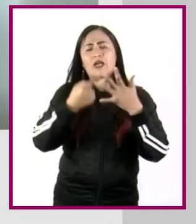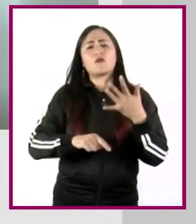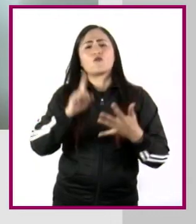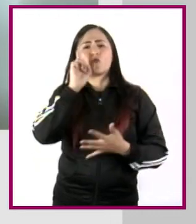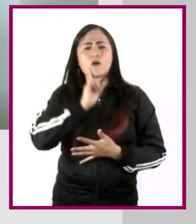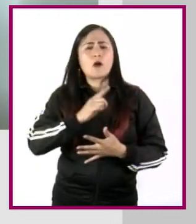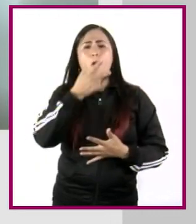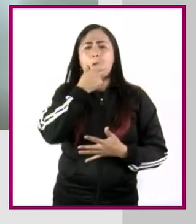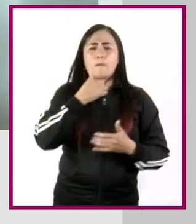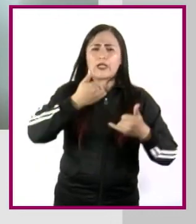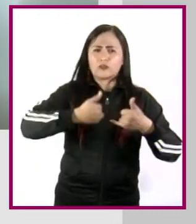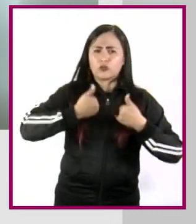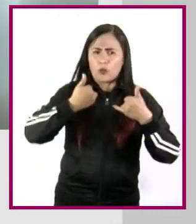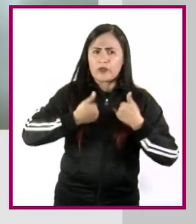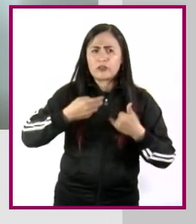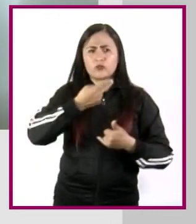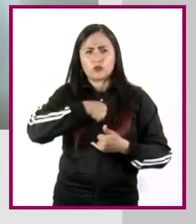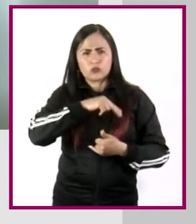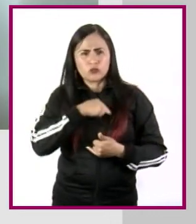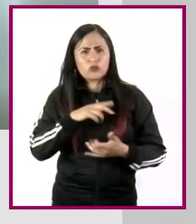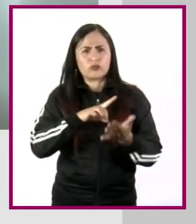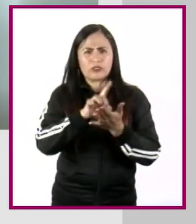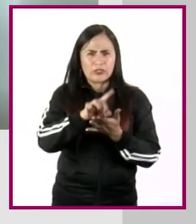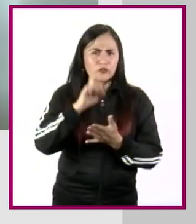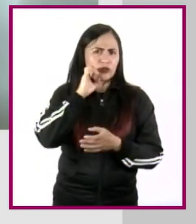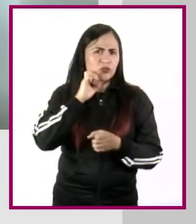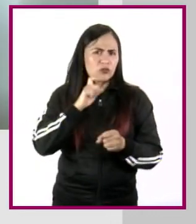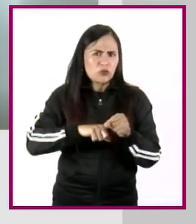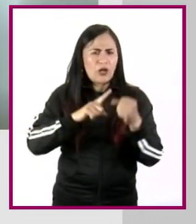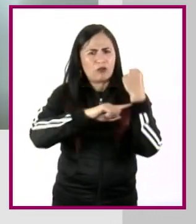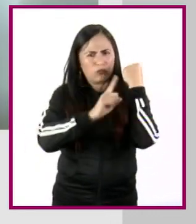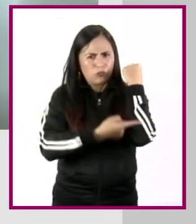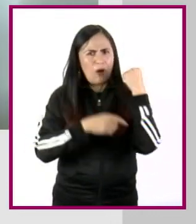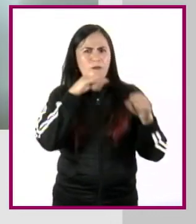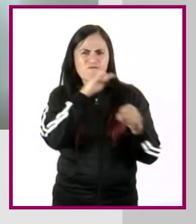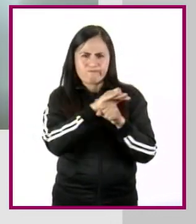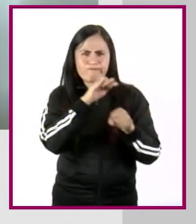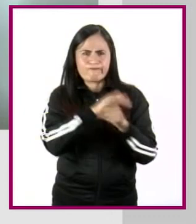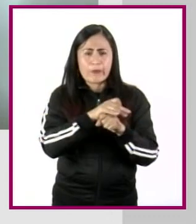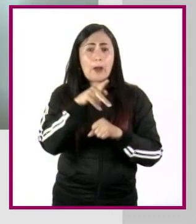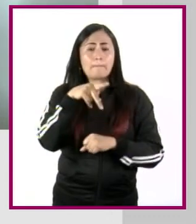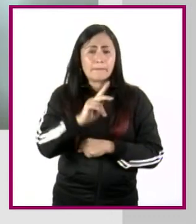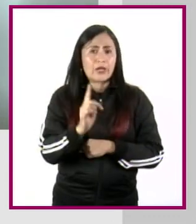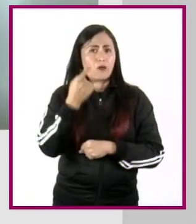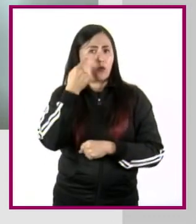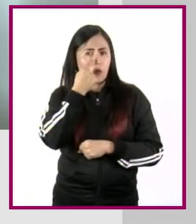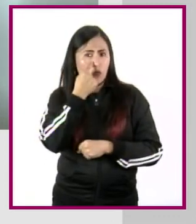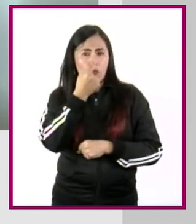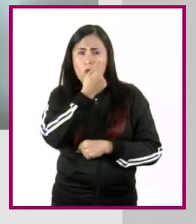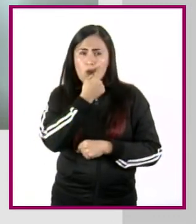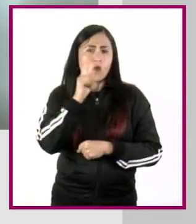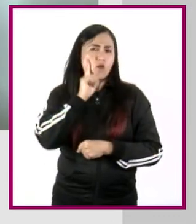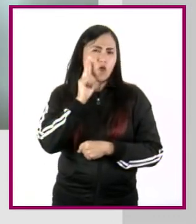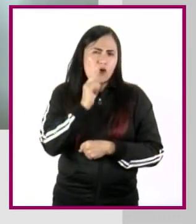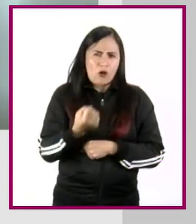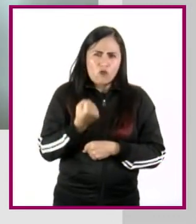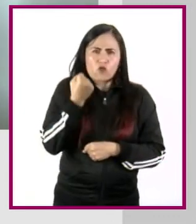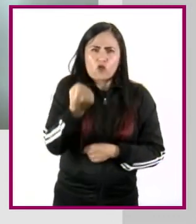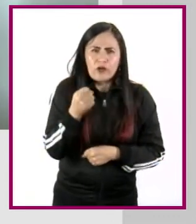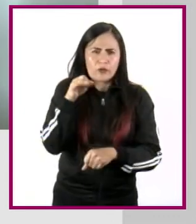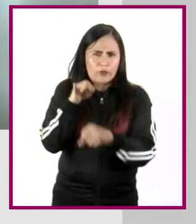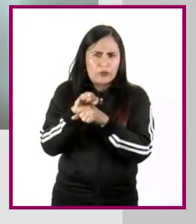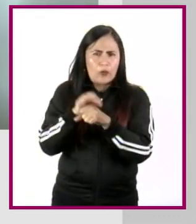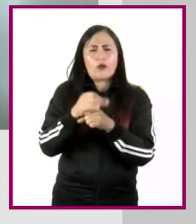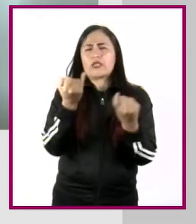jóvenes que trabajamos por la defensa de los derechos sexuales y reproductivos desde una perspectiva feminista, pero también con una perspectiva de